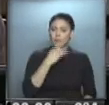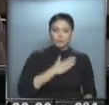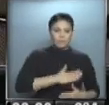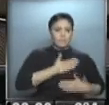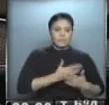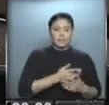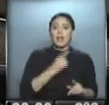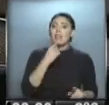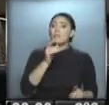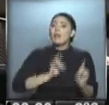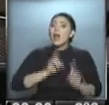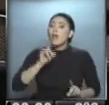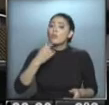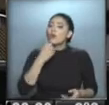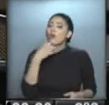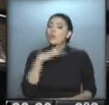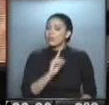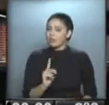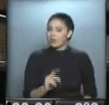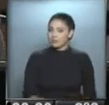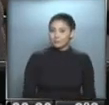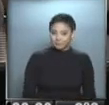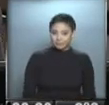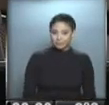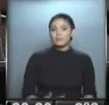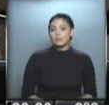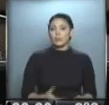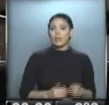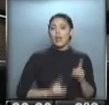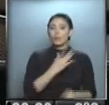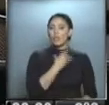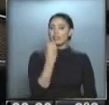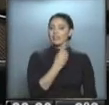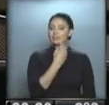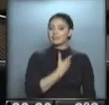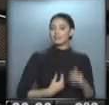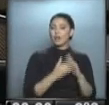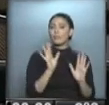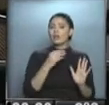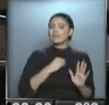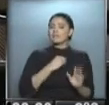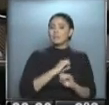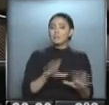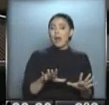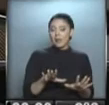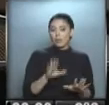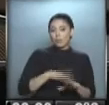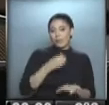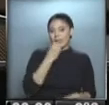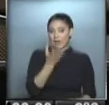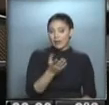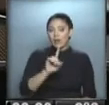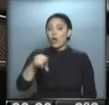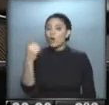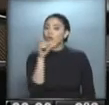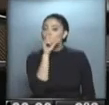si alguno no lo tiene claro, en clara relación a dirigentes que pueden sentirse mal por estas declaraciones de Ramón Díaz. El otro